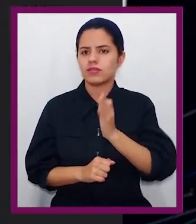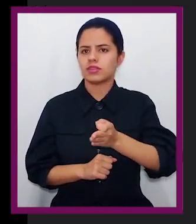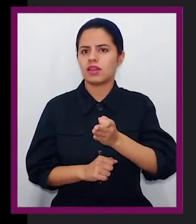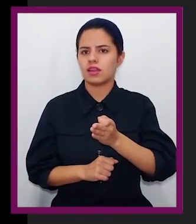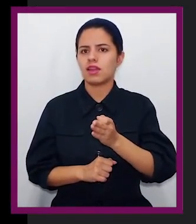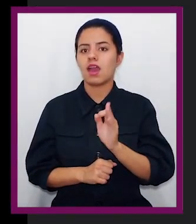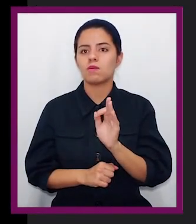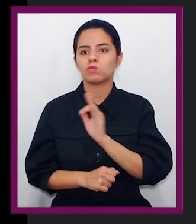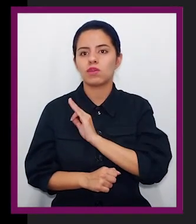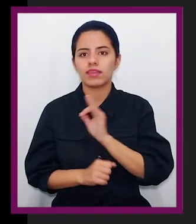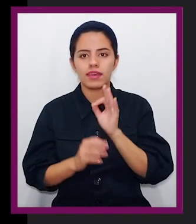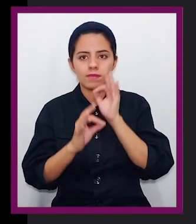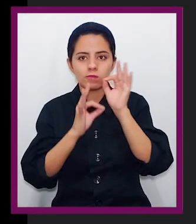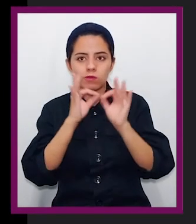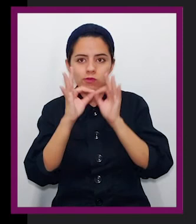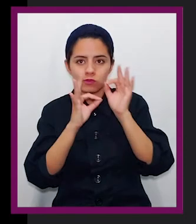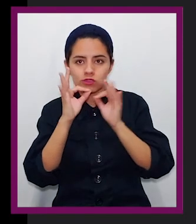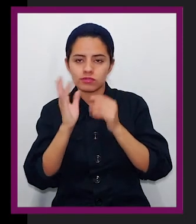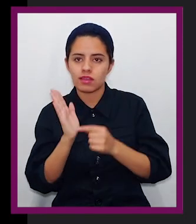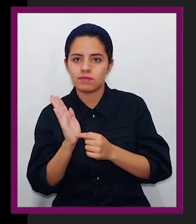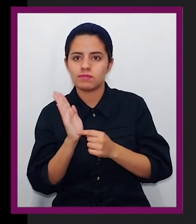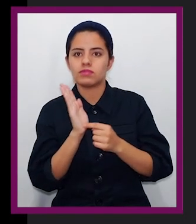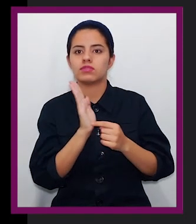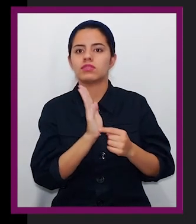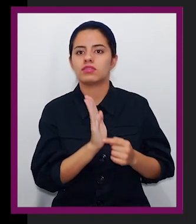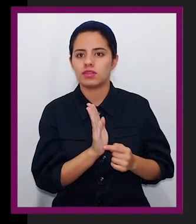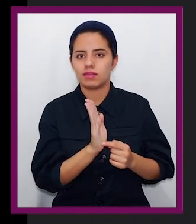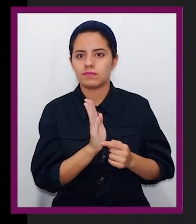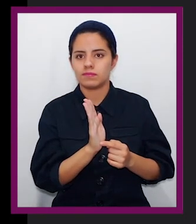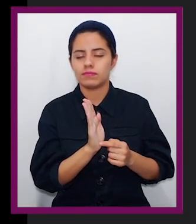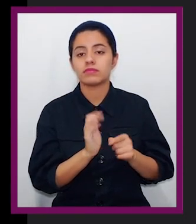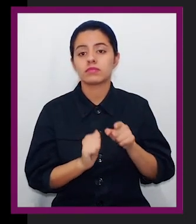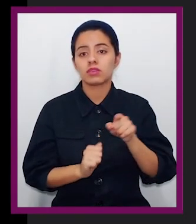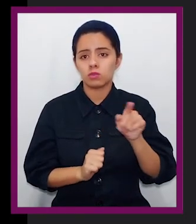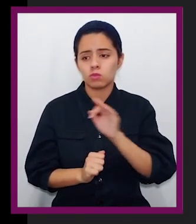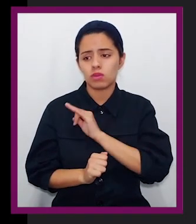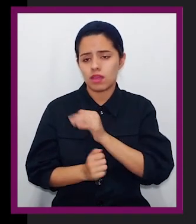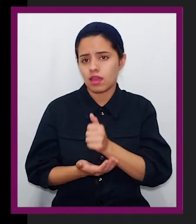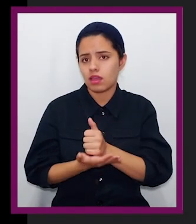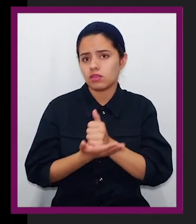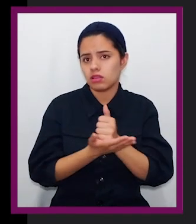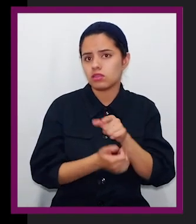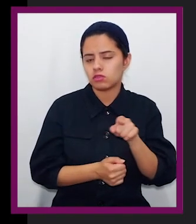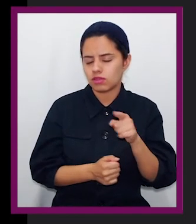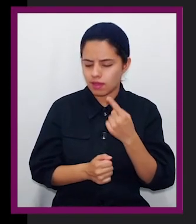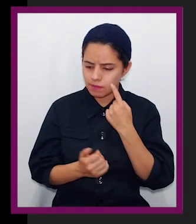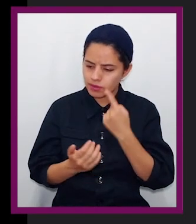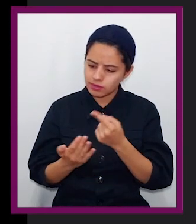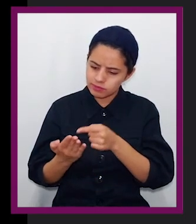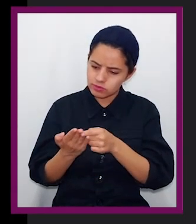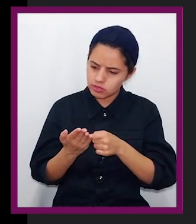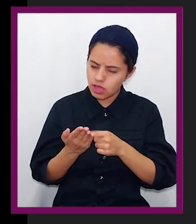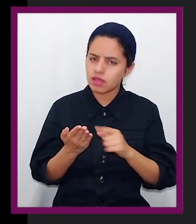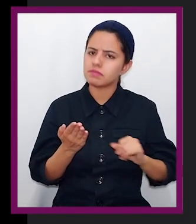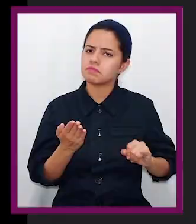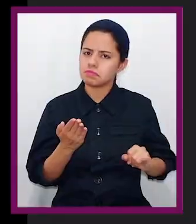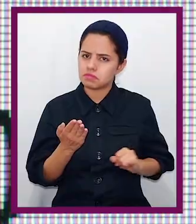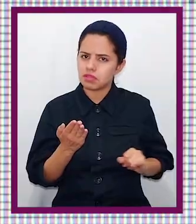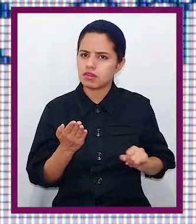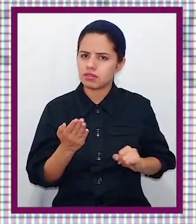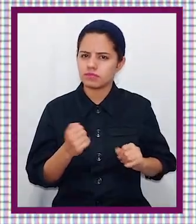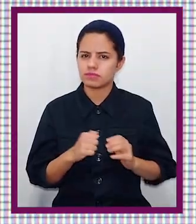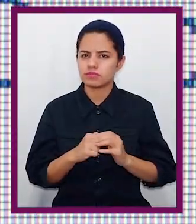Facebook nos muestre anuncios que consideran que serán relevantes para nosotros y para nuestros